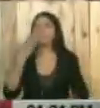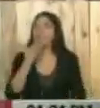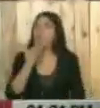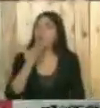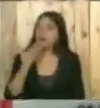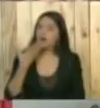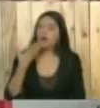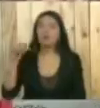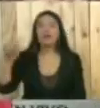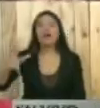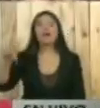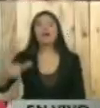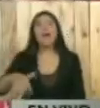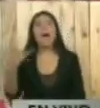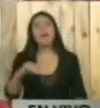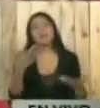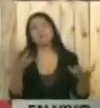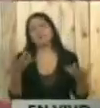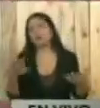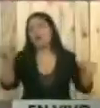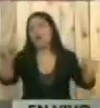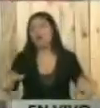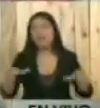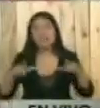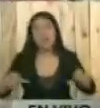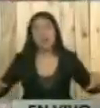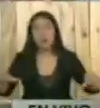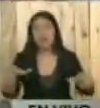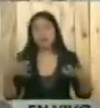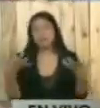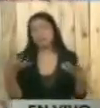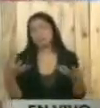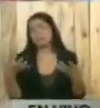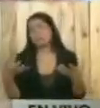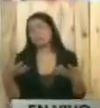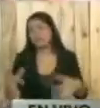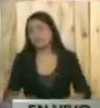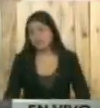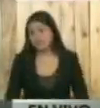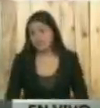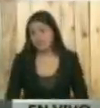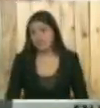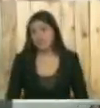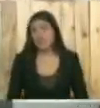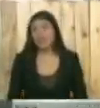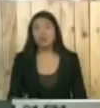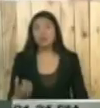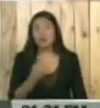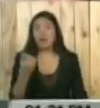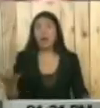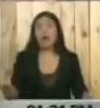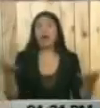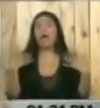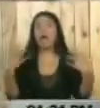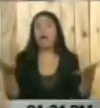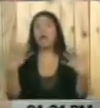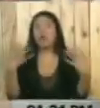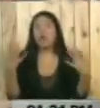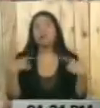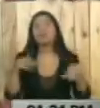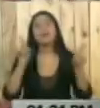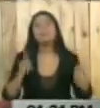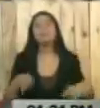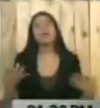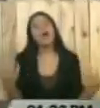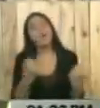Del Tamacuro, porque aquí hay un gentío en este gimnasio, ¿ves? Y no solo es el calor de la temperatura, sino el